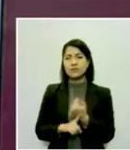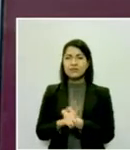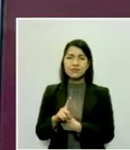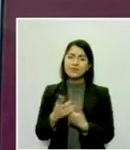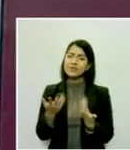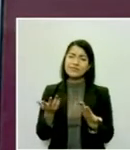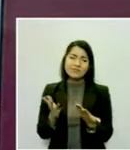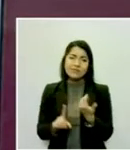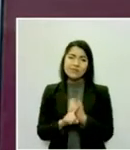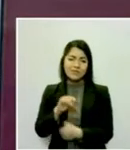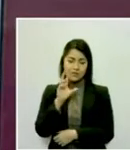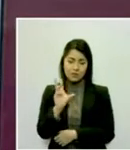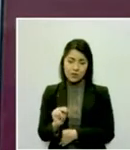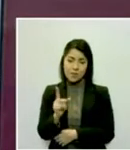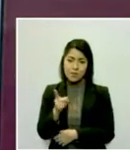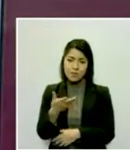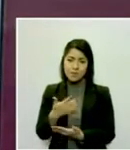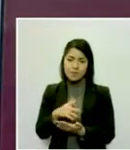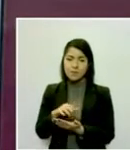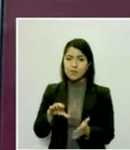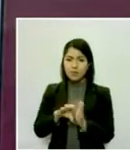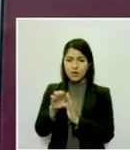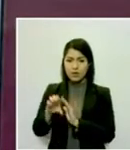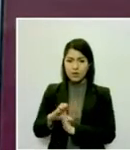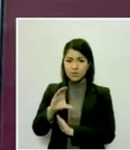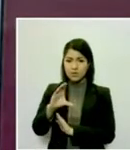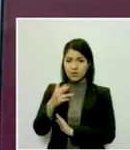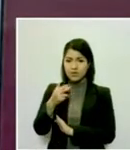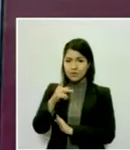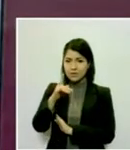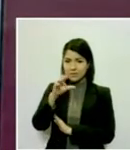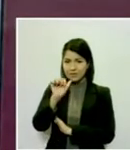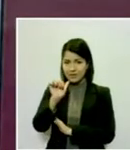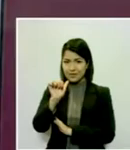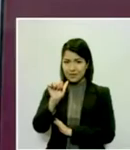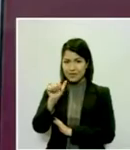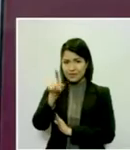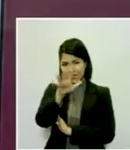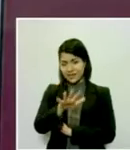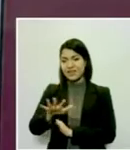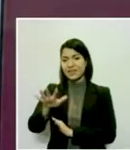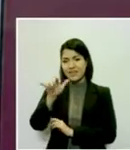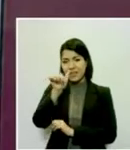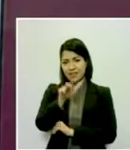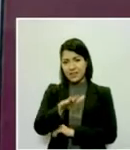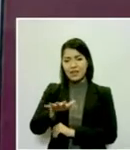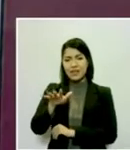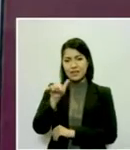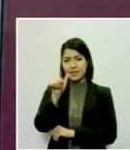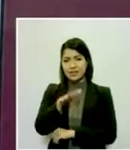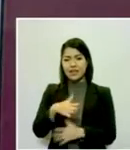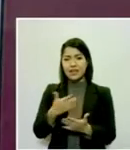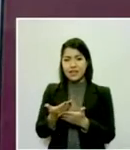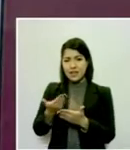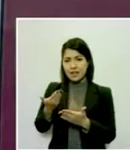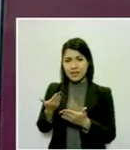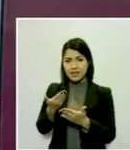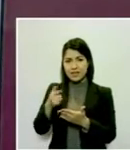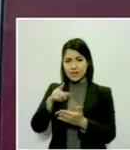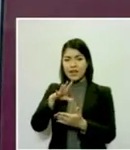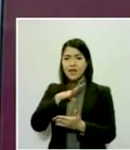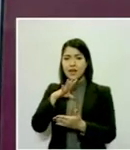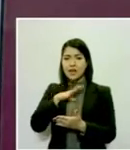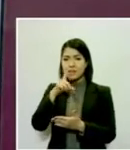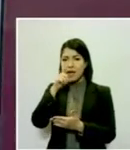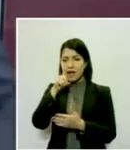tenemos en la ciénega de Chapala. La ciénaga de Chapala, pues originalmente ahí estaba el